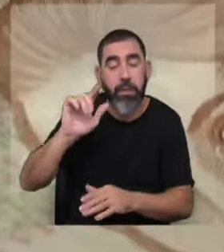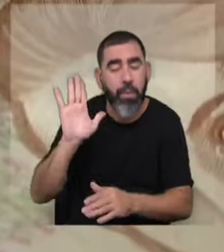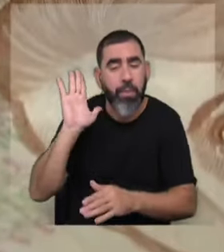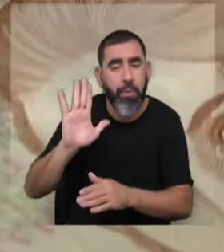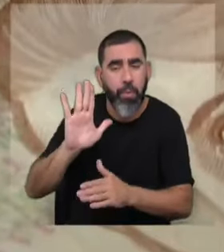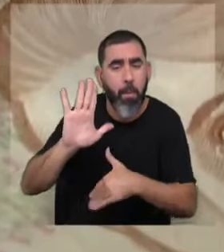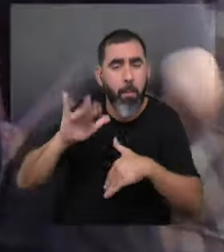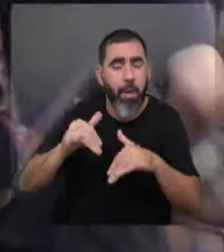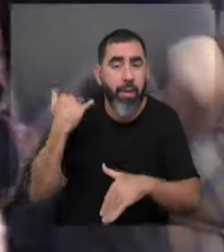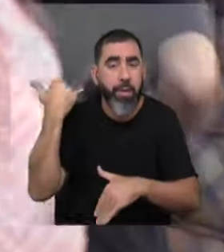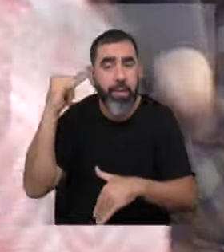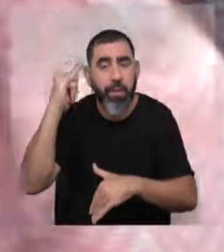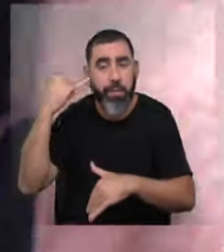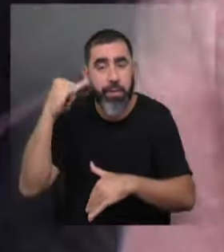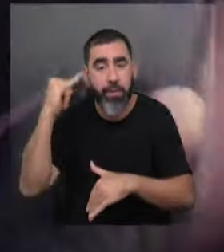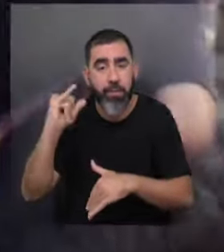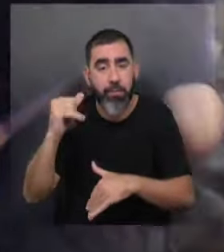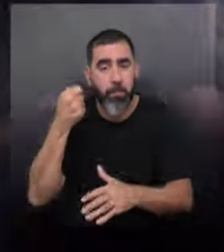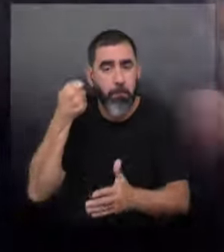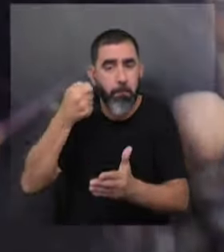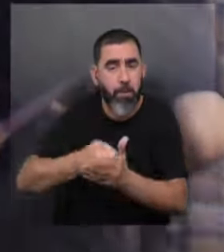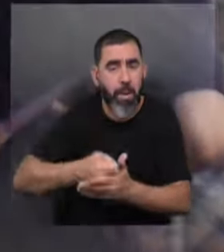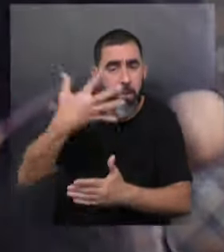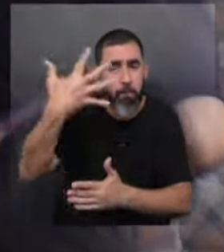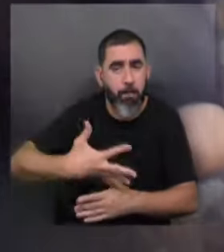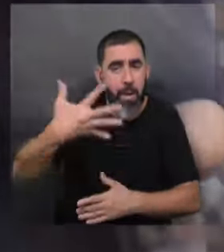a mayor tasa, es decir, son los que pagan más cara